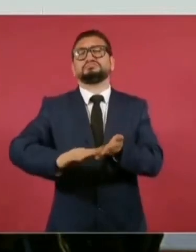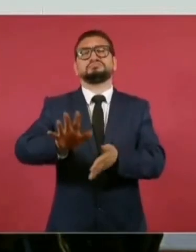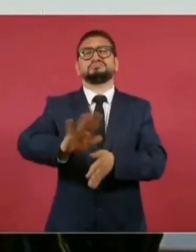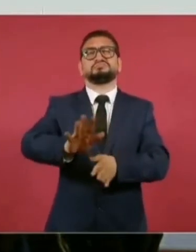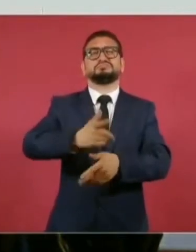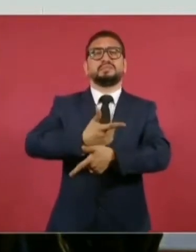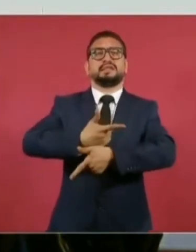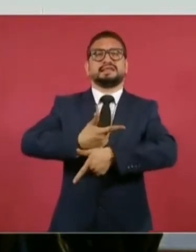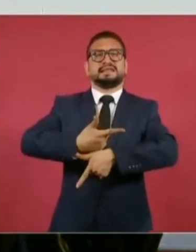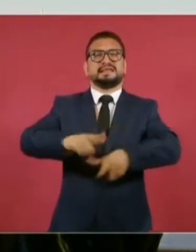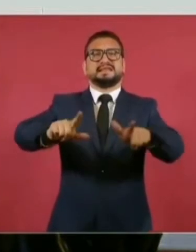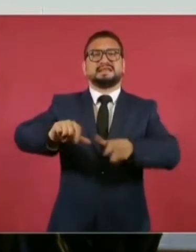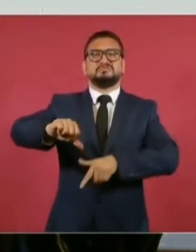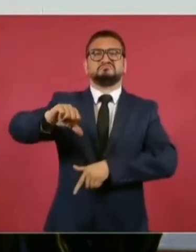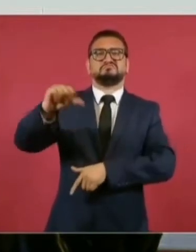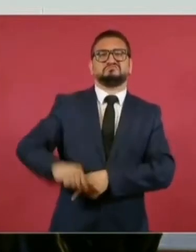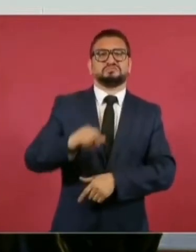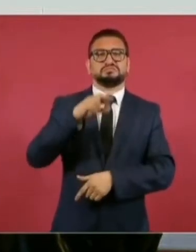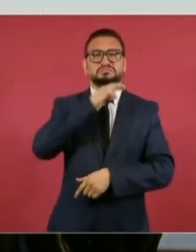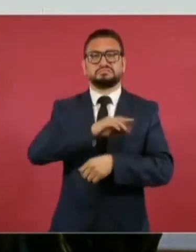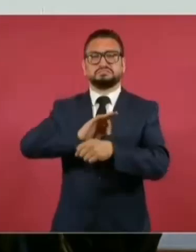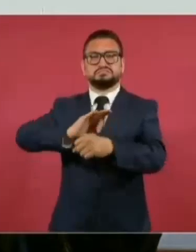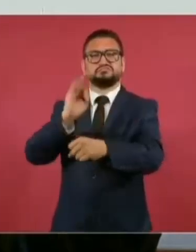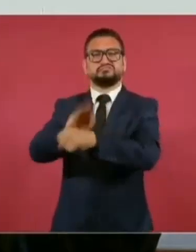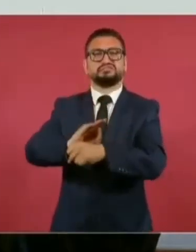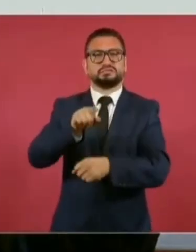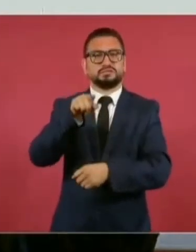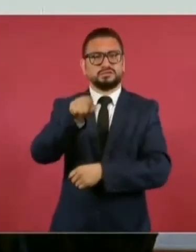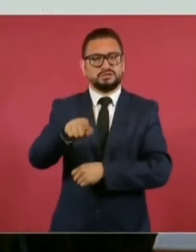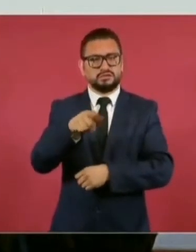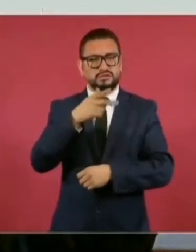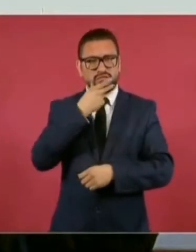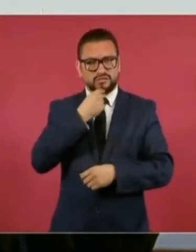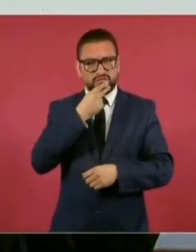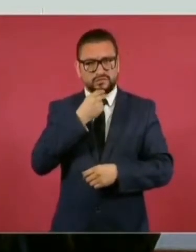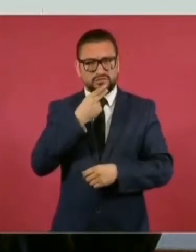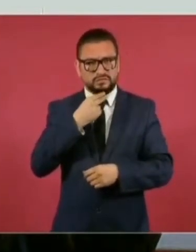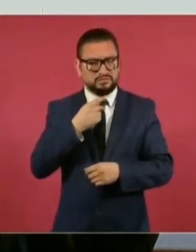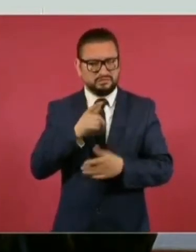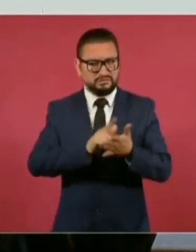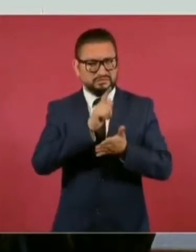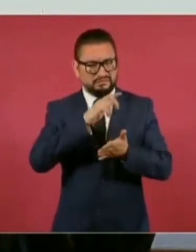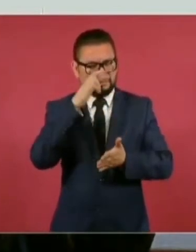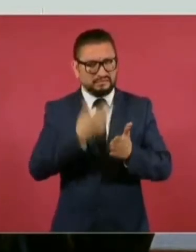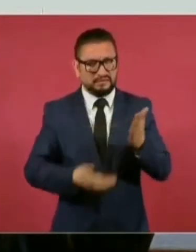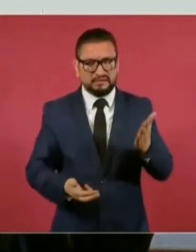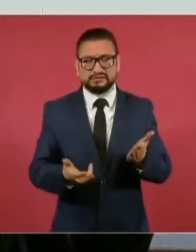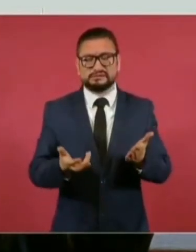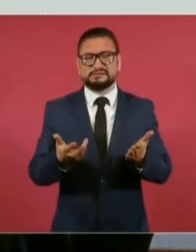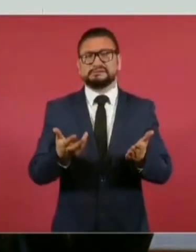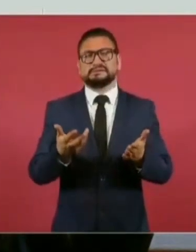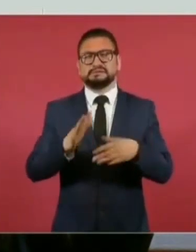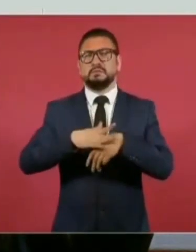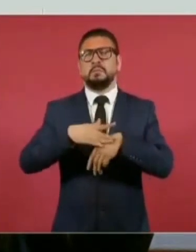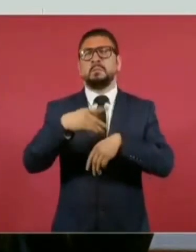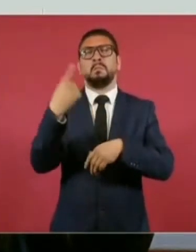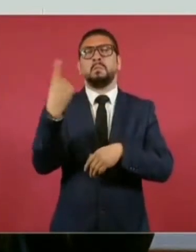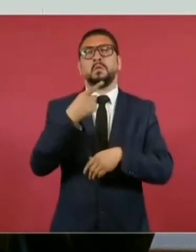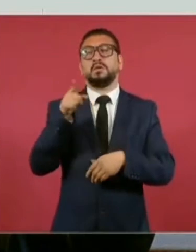libertad inmediata a favor de este delincuente, porque a